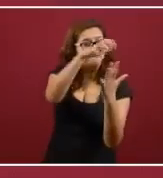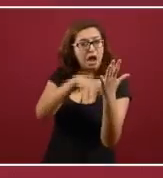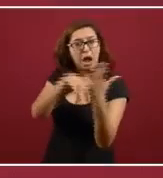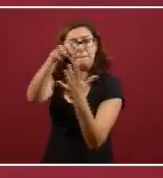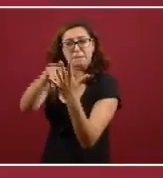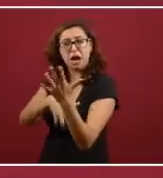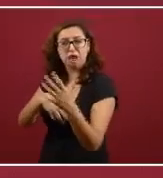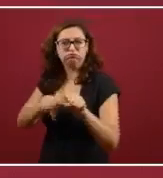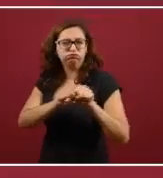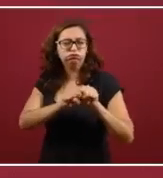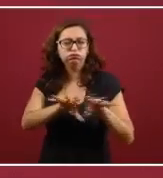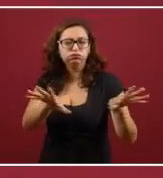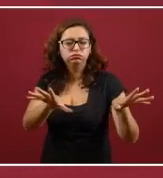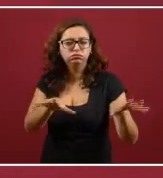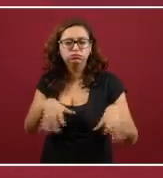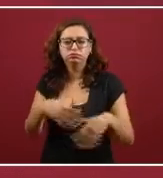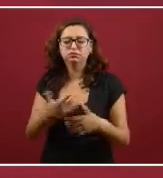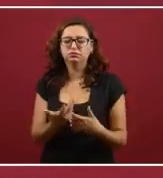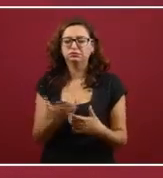comentarios,